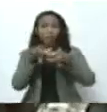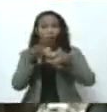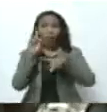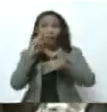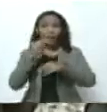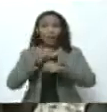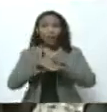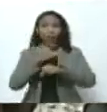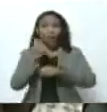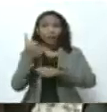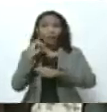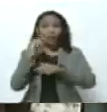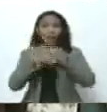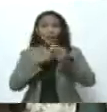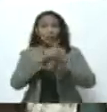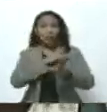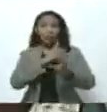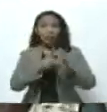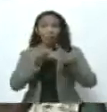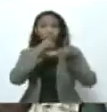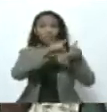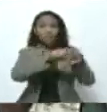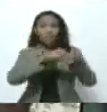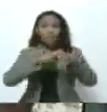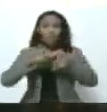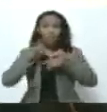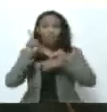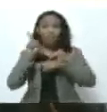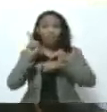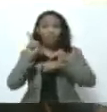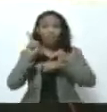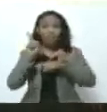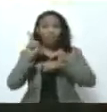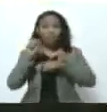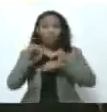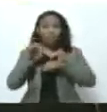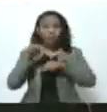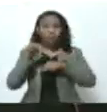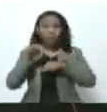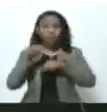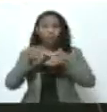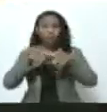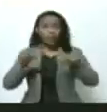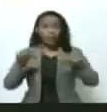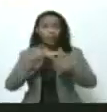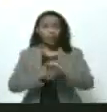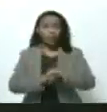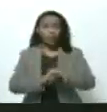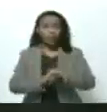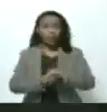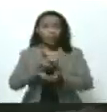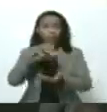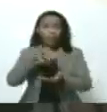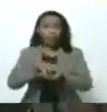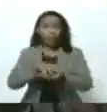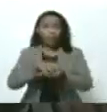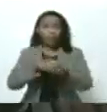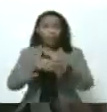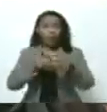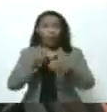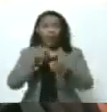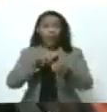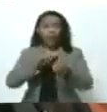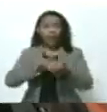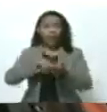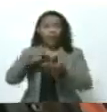decía, bueno, está haciendo vocación agrícola de este territorio estadal. Se están cayendo las